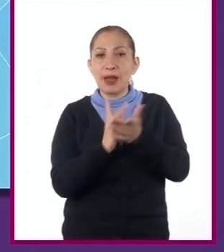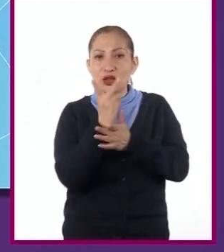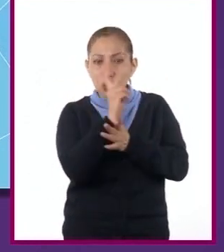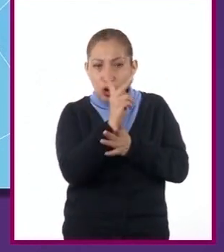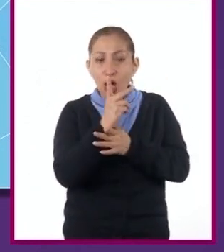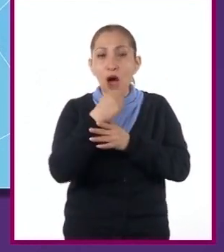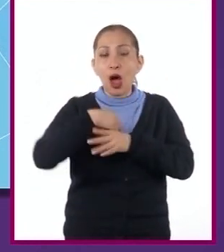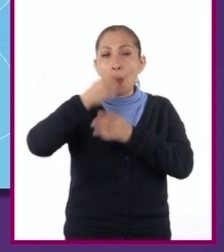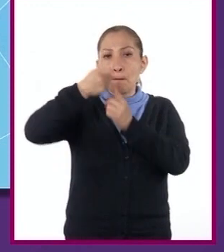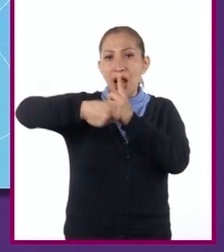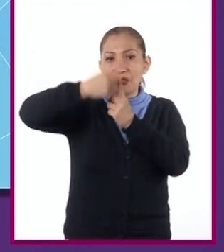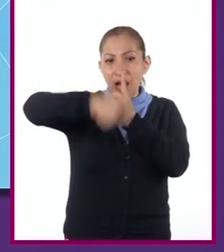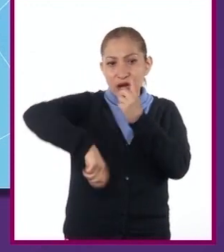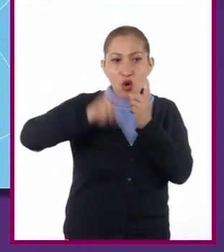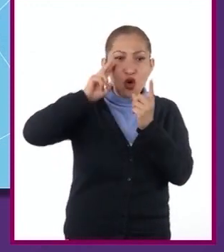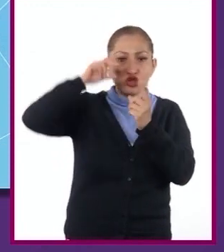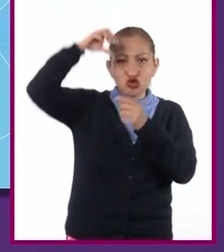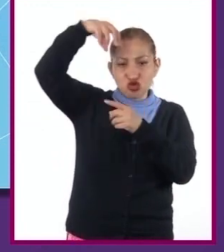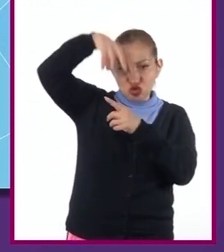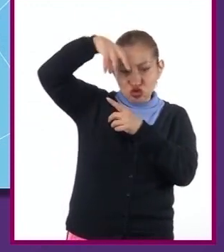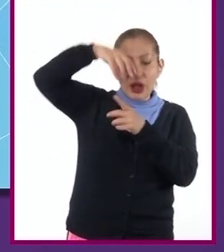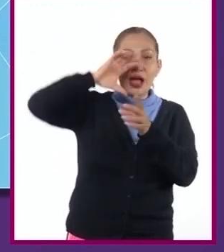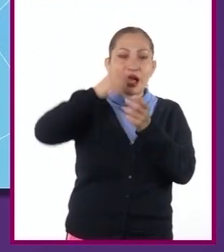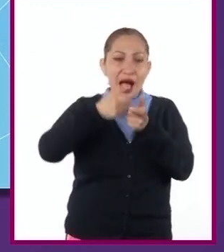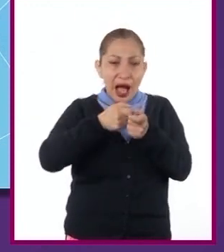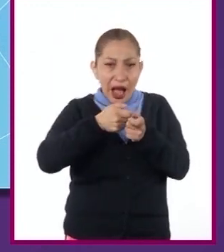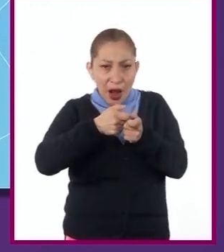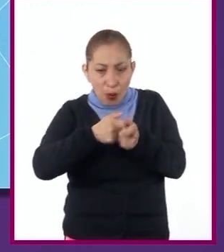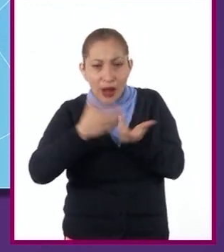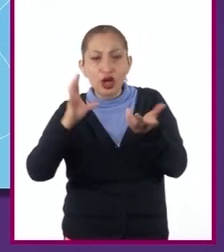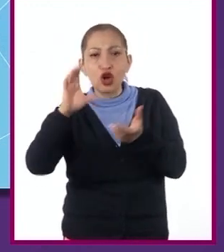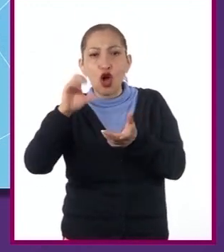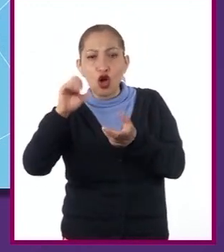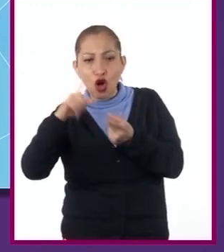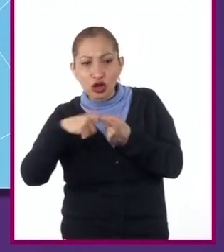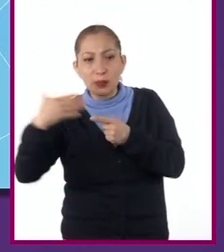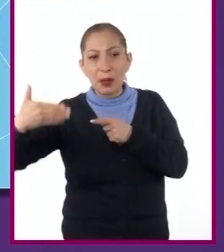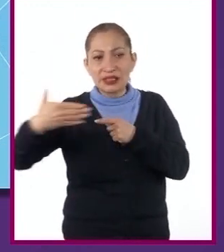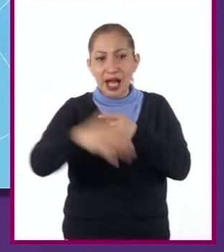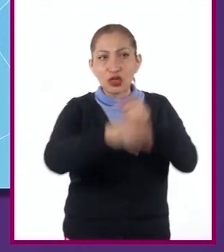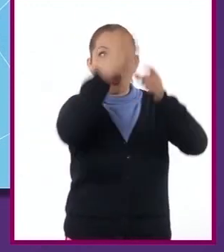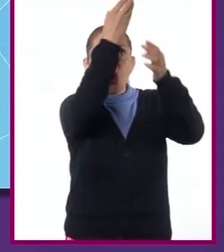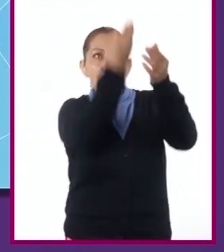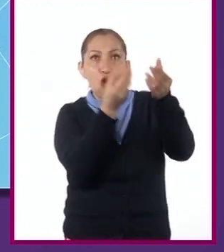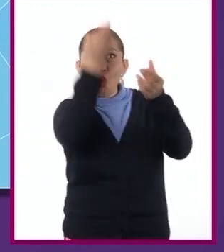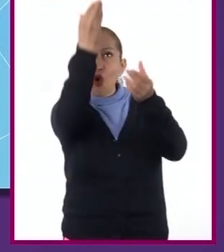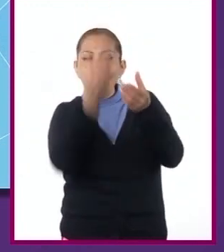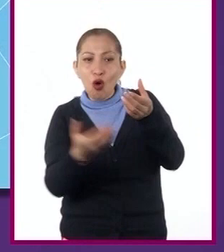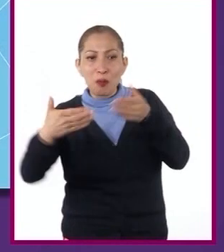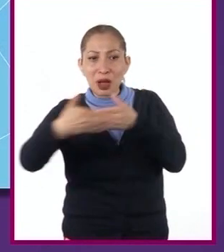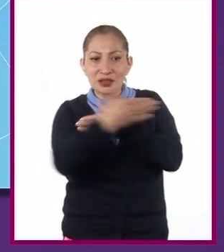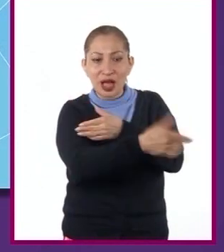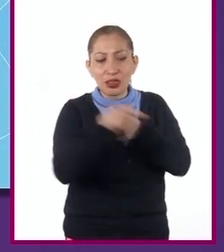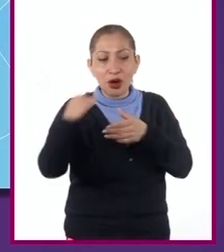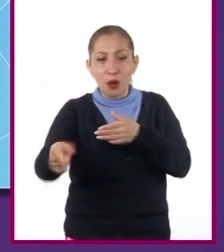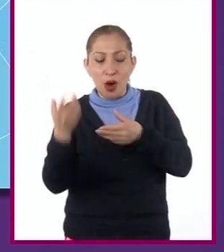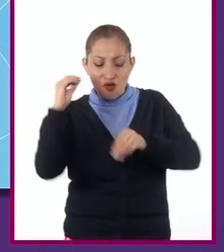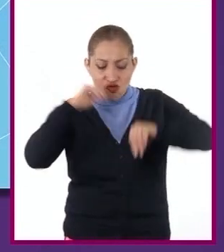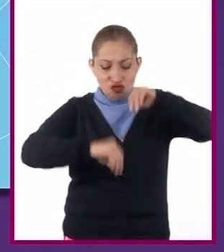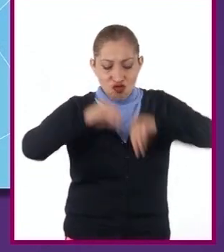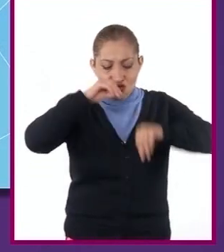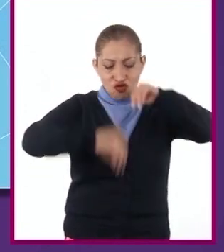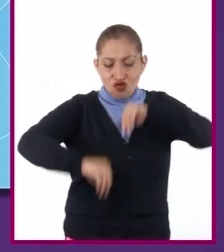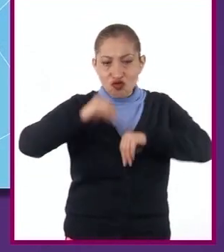plátanos colgados, cacahuates, cocos, pescados colgados que seguramente fueron especiados con